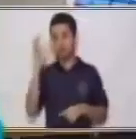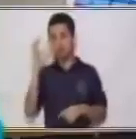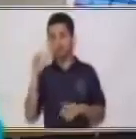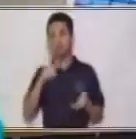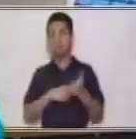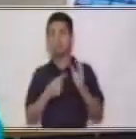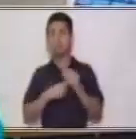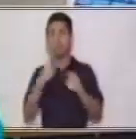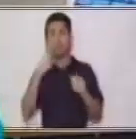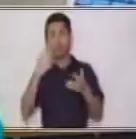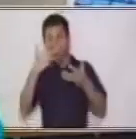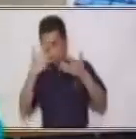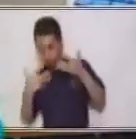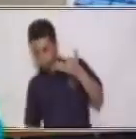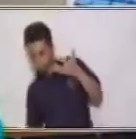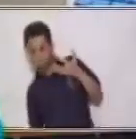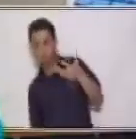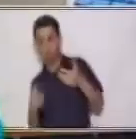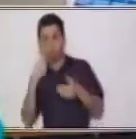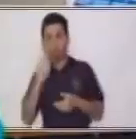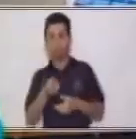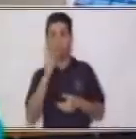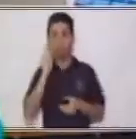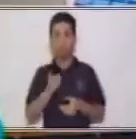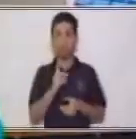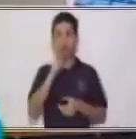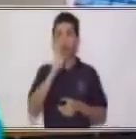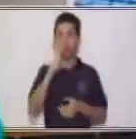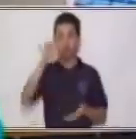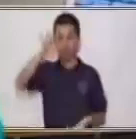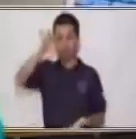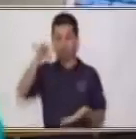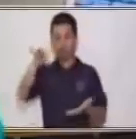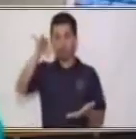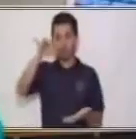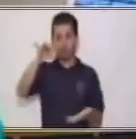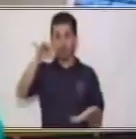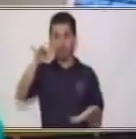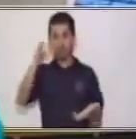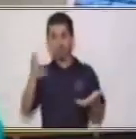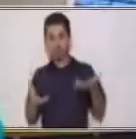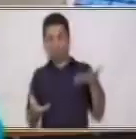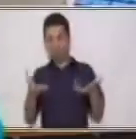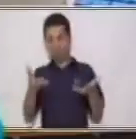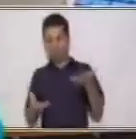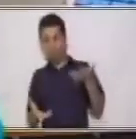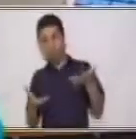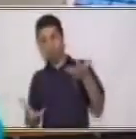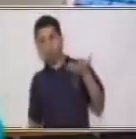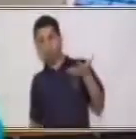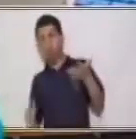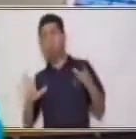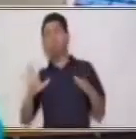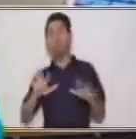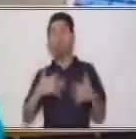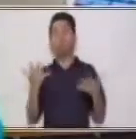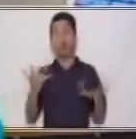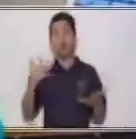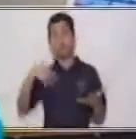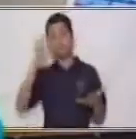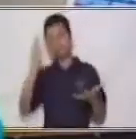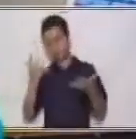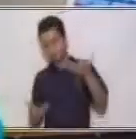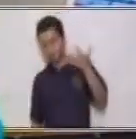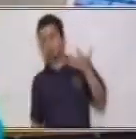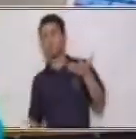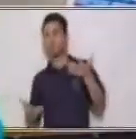tenemos una balanza, hay uno de los 2 objetos que cae más hacia la superficie o que baja que otro.